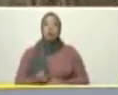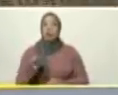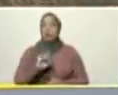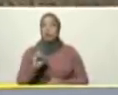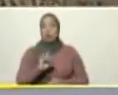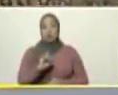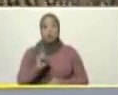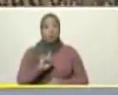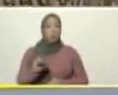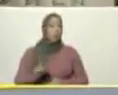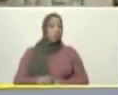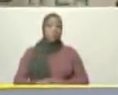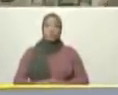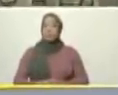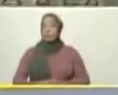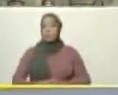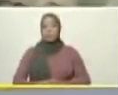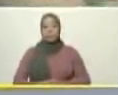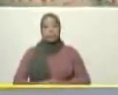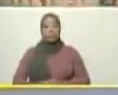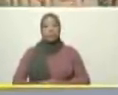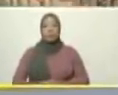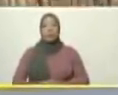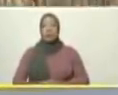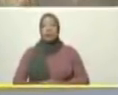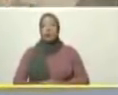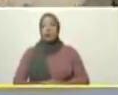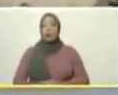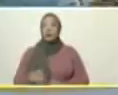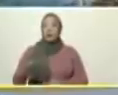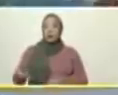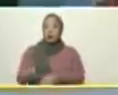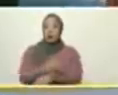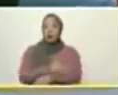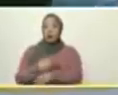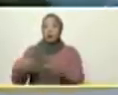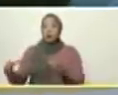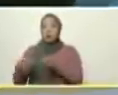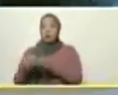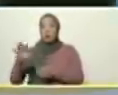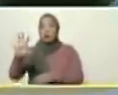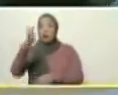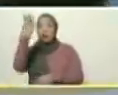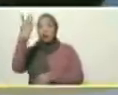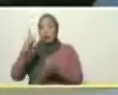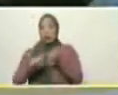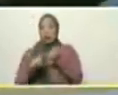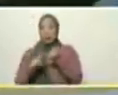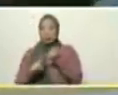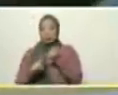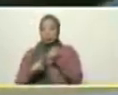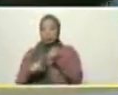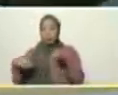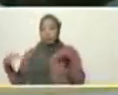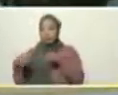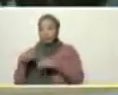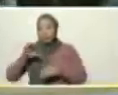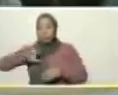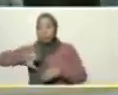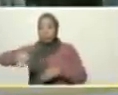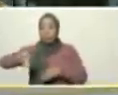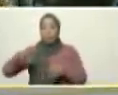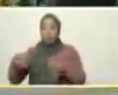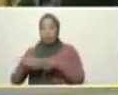No, nosotros teníamos el movimiento Quinta República. Y no fue el movimiento Quinta República, no fue el